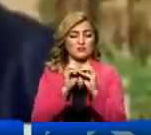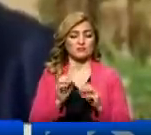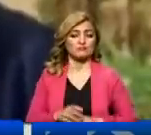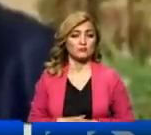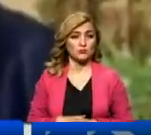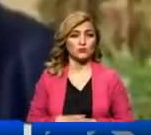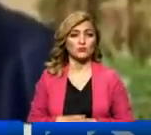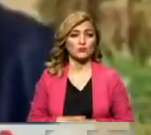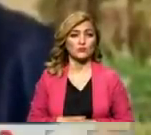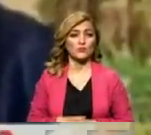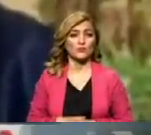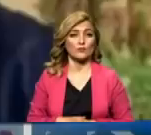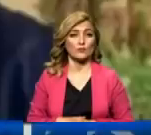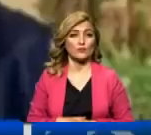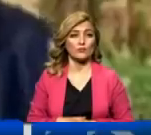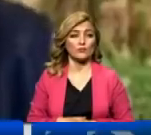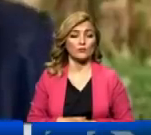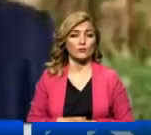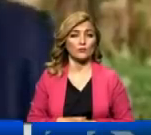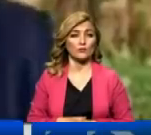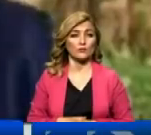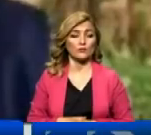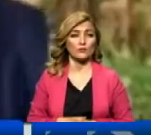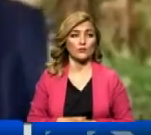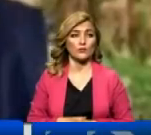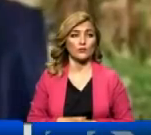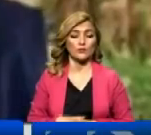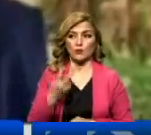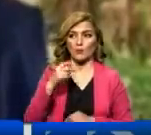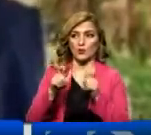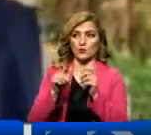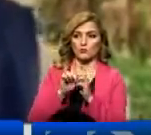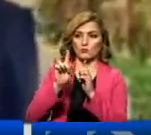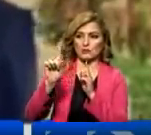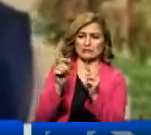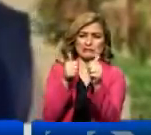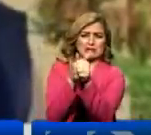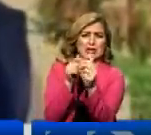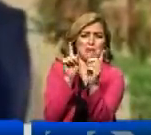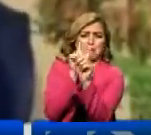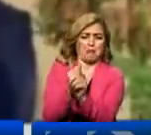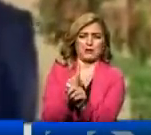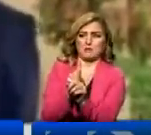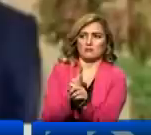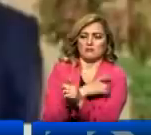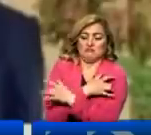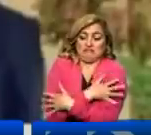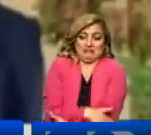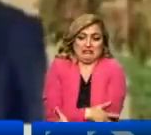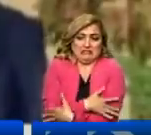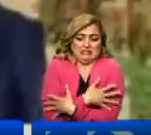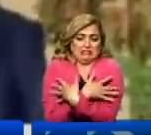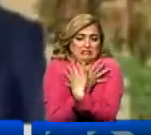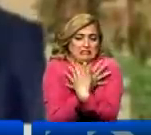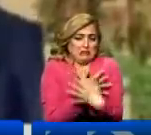que miramos dos o tres personas a menos de un metro, yo siento un escalofrío de que ahí